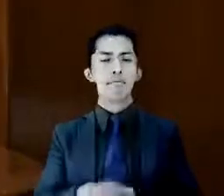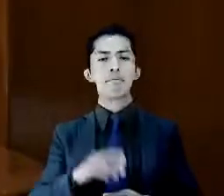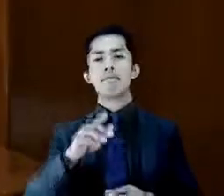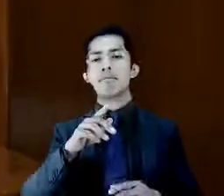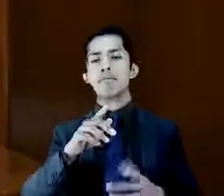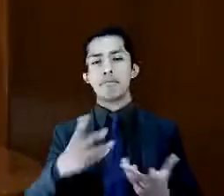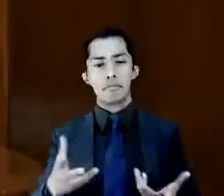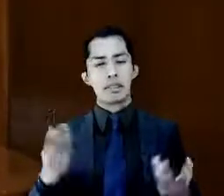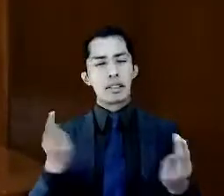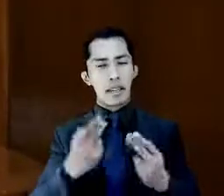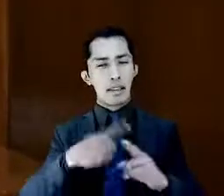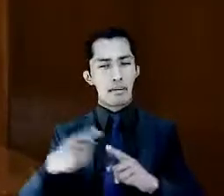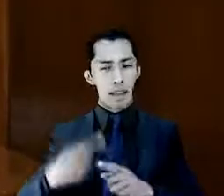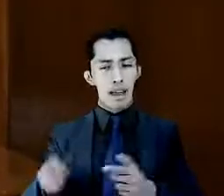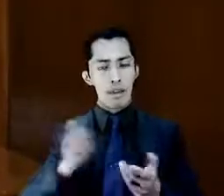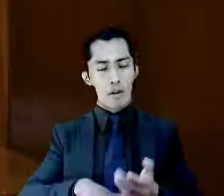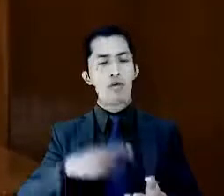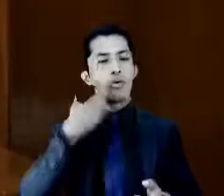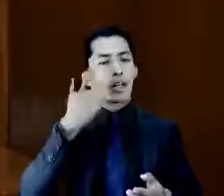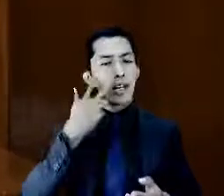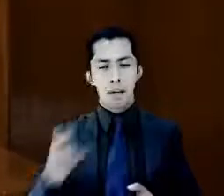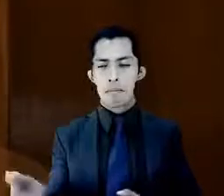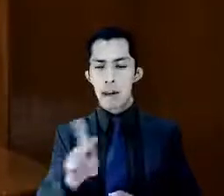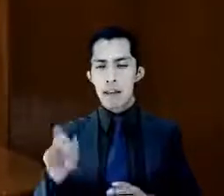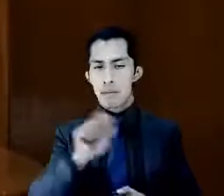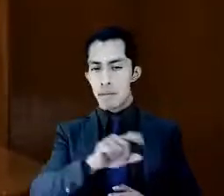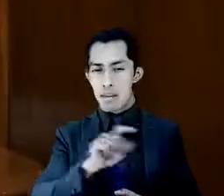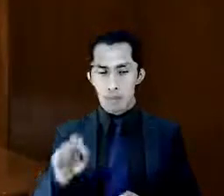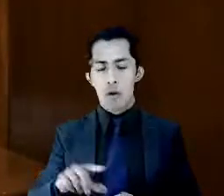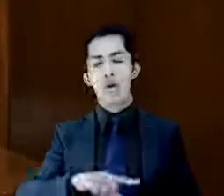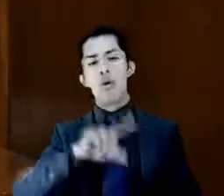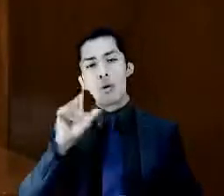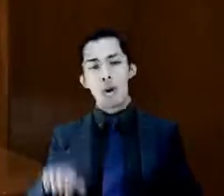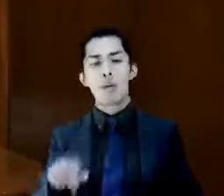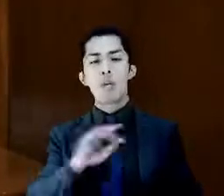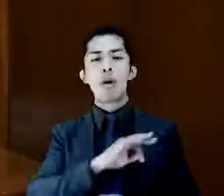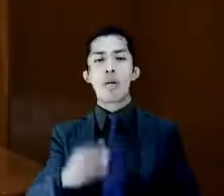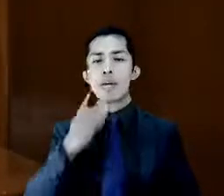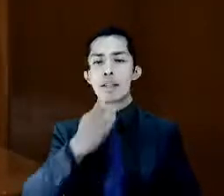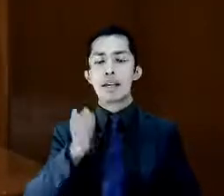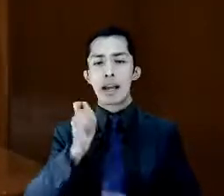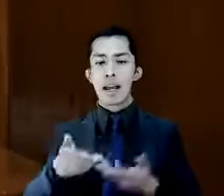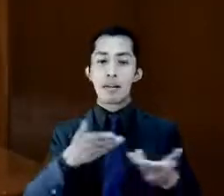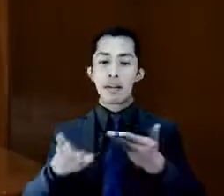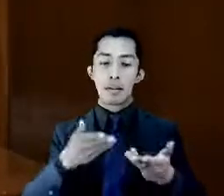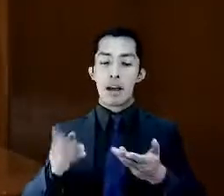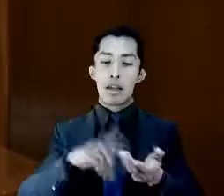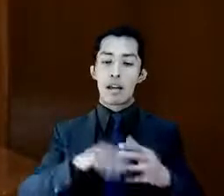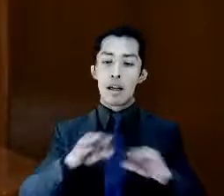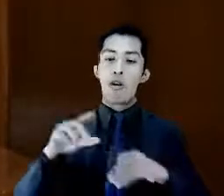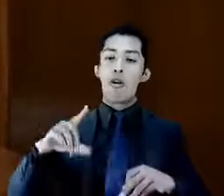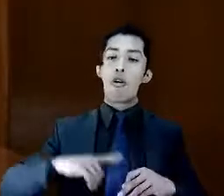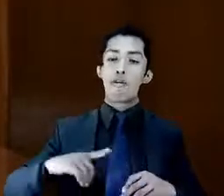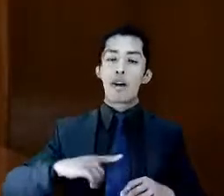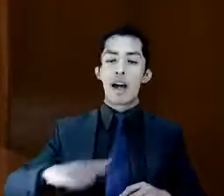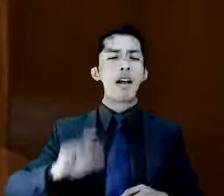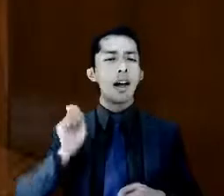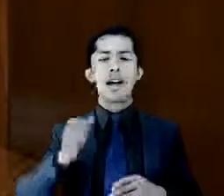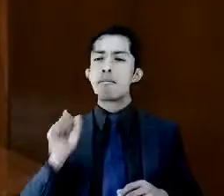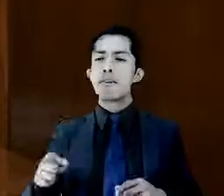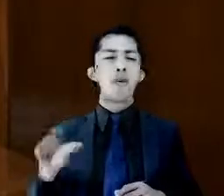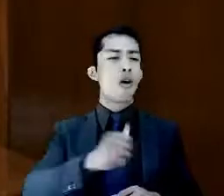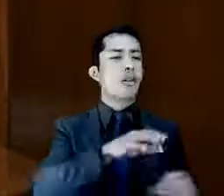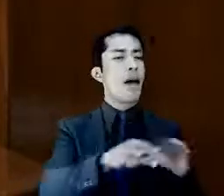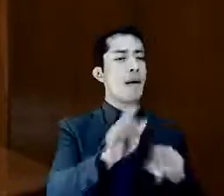muchas necesidades individuales similares. Luego, entonces, podemos deducir que el servicio público es, como cualquier otro